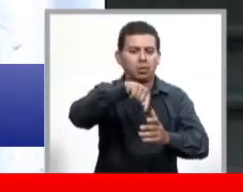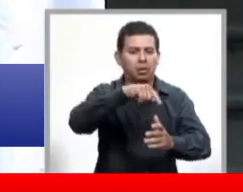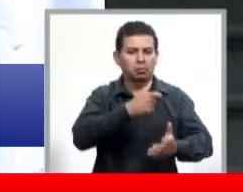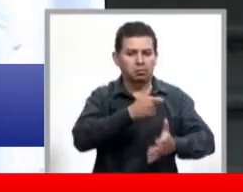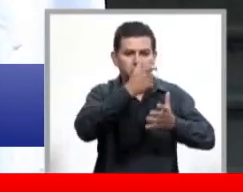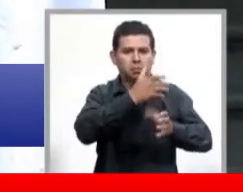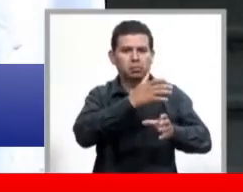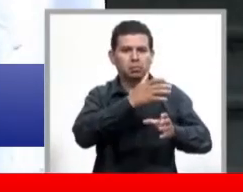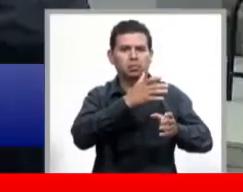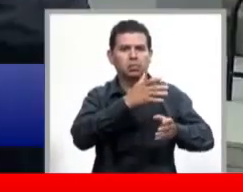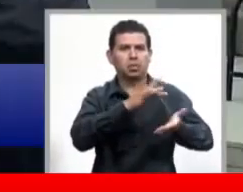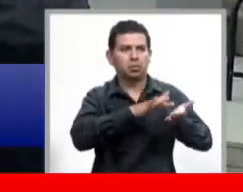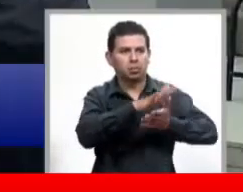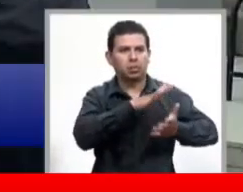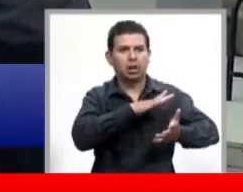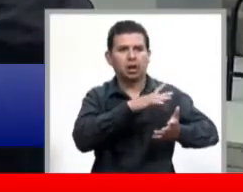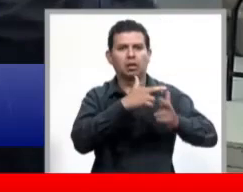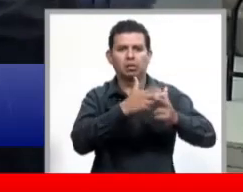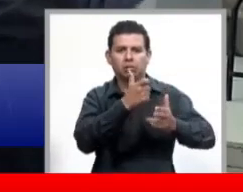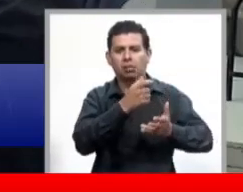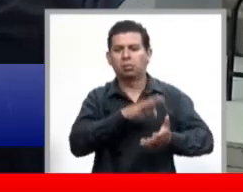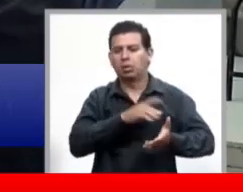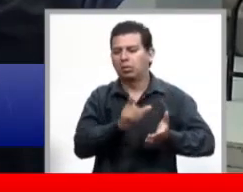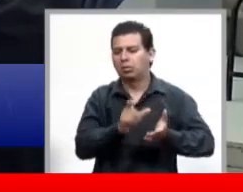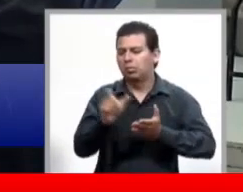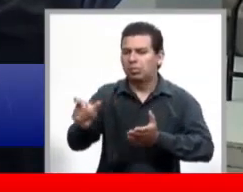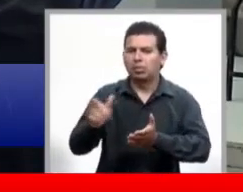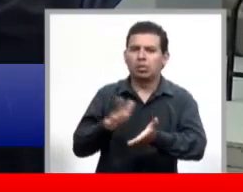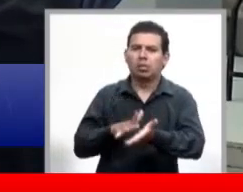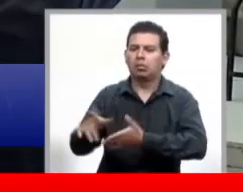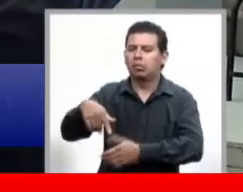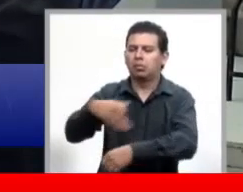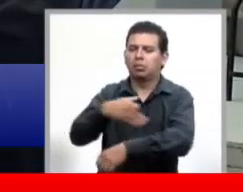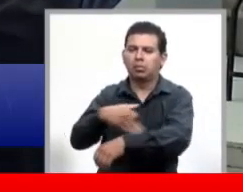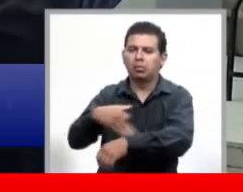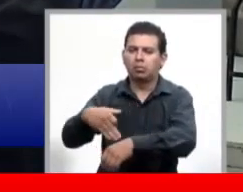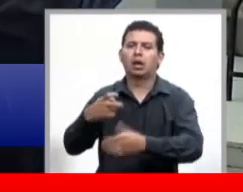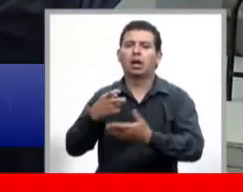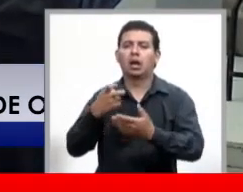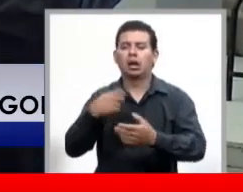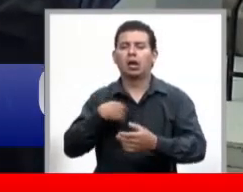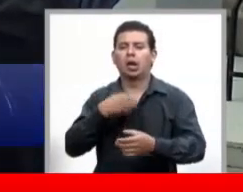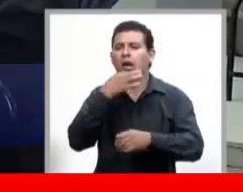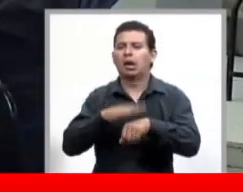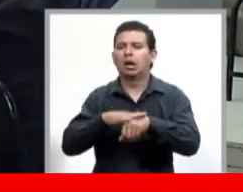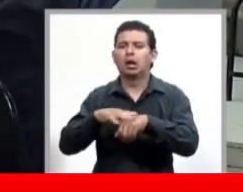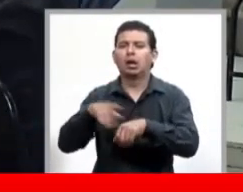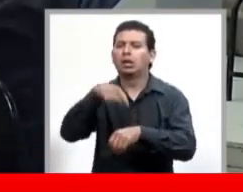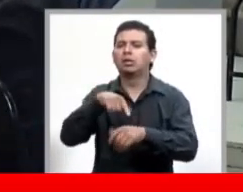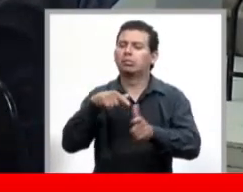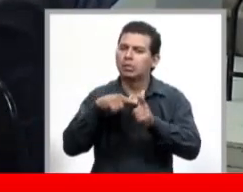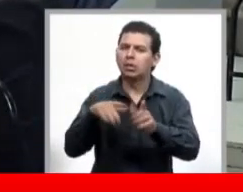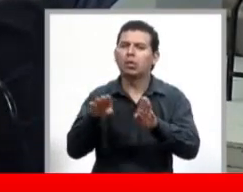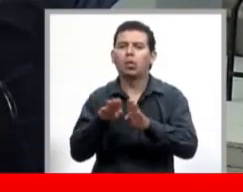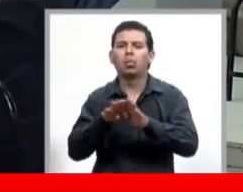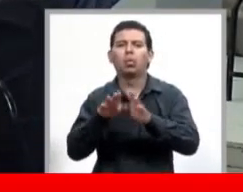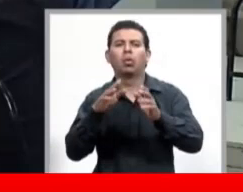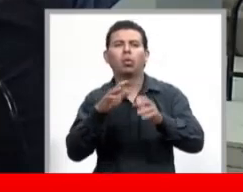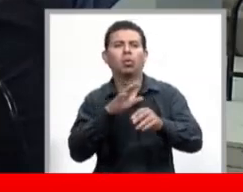bajo este esquema. Yo lo que te diría es que más que señalar, hoy es tiempo de unidad, es tiempo de coordinarnos. Y yo